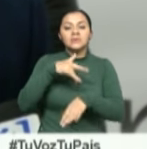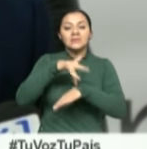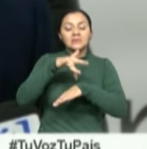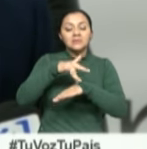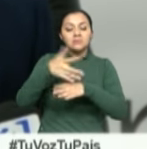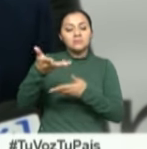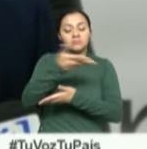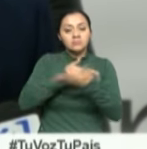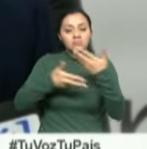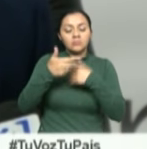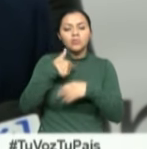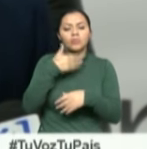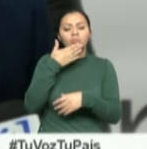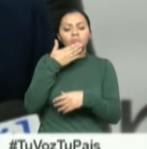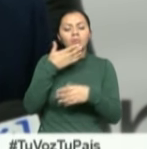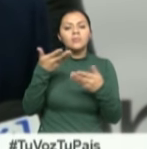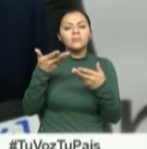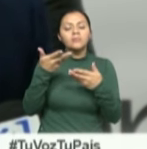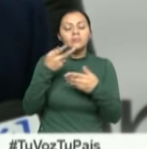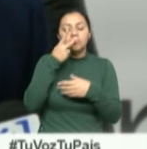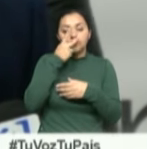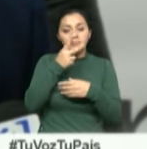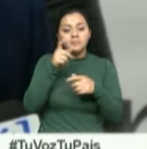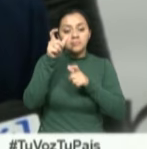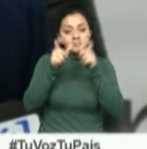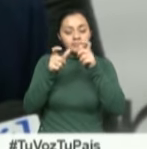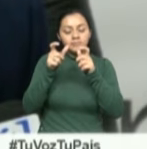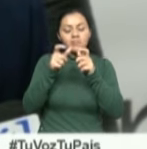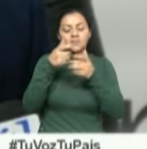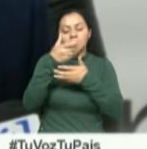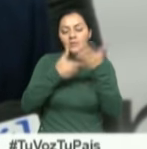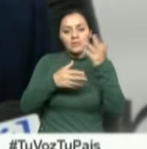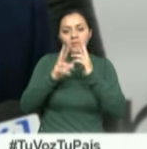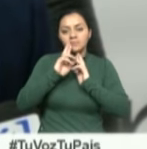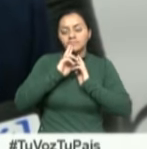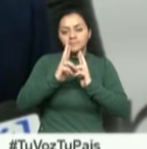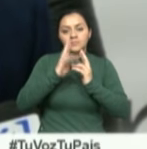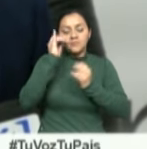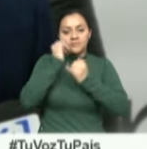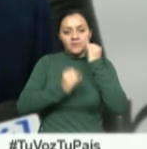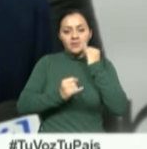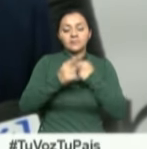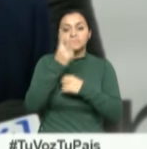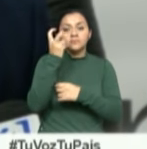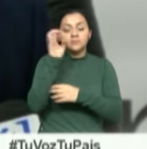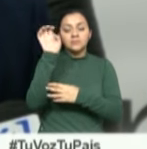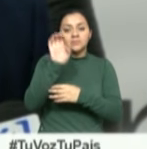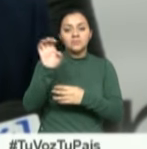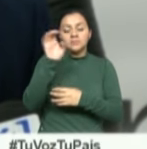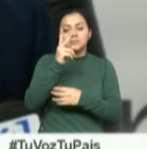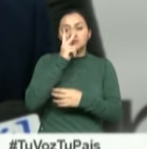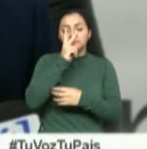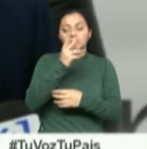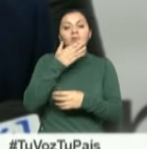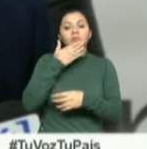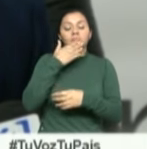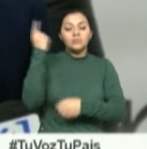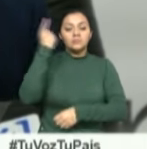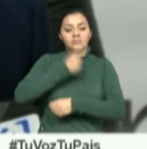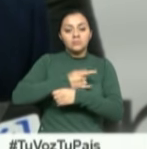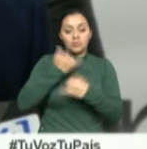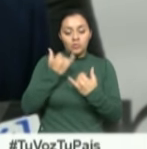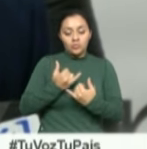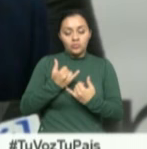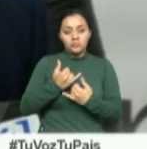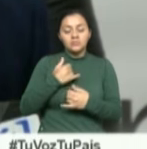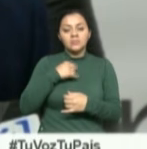pública para que cada una de las partes presente los alegatos finales. Y el 12 de enero hemos notificado, el día de hoy, 12